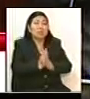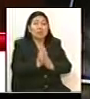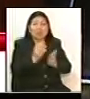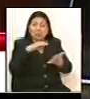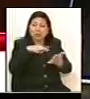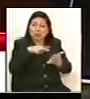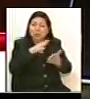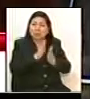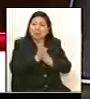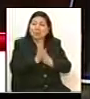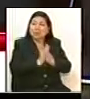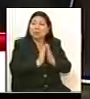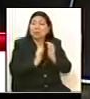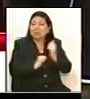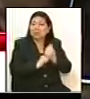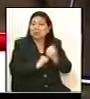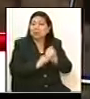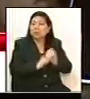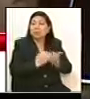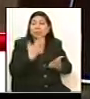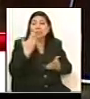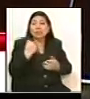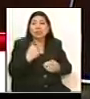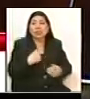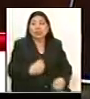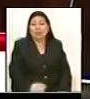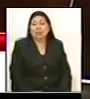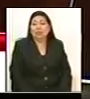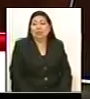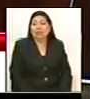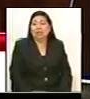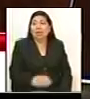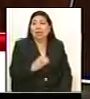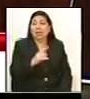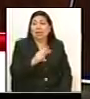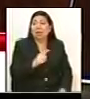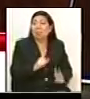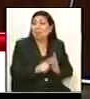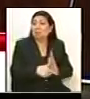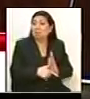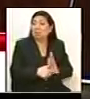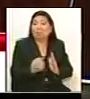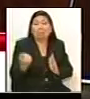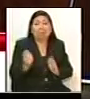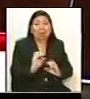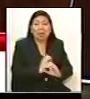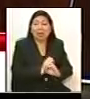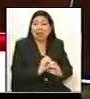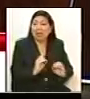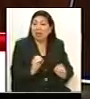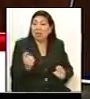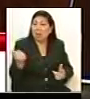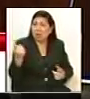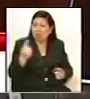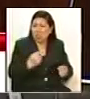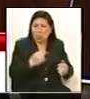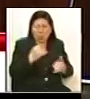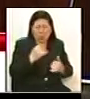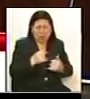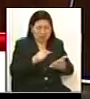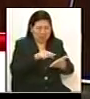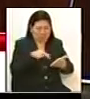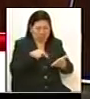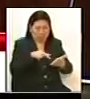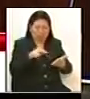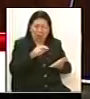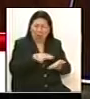estudio de costo-beneficio que lo respaldaba, fue en la época del señor Carranza. Pero después no ha venido. Vienen como ahora, a última hora, y para